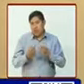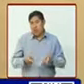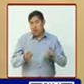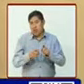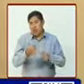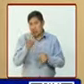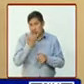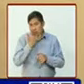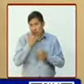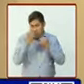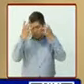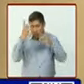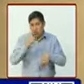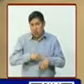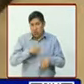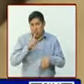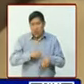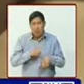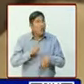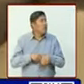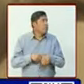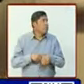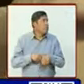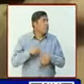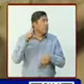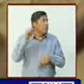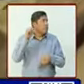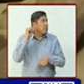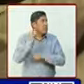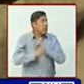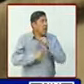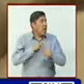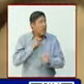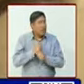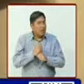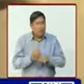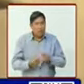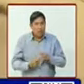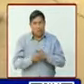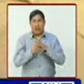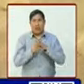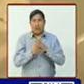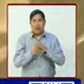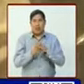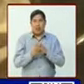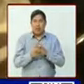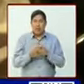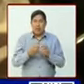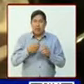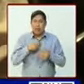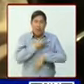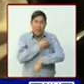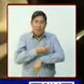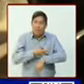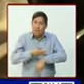cuando sucede esto por mucho tiempo, habitualmente más de 20 años, aparece una úlcera varicosa.